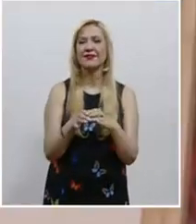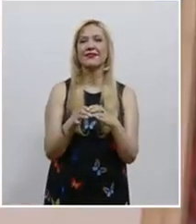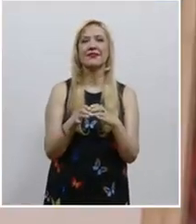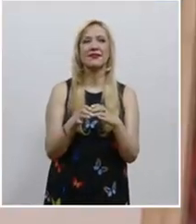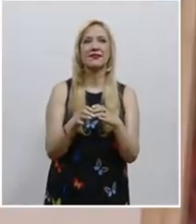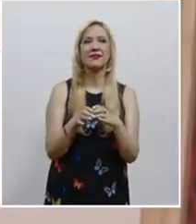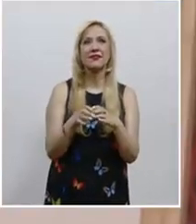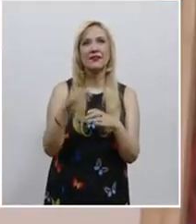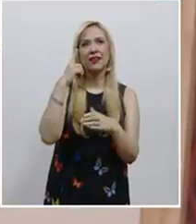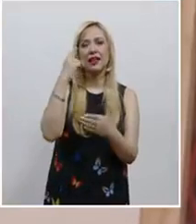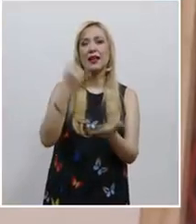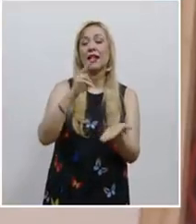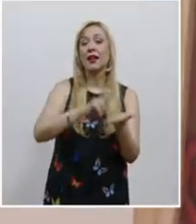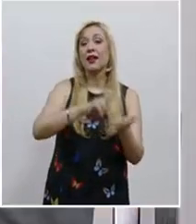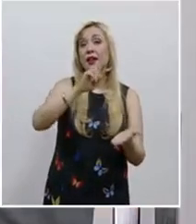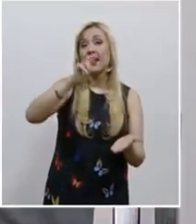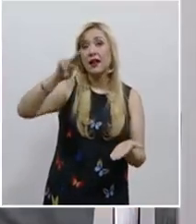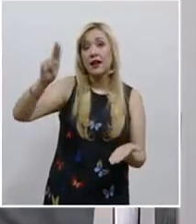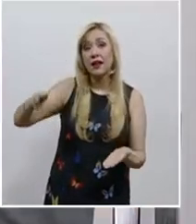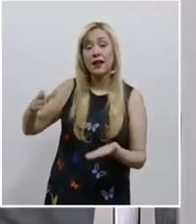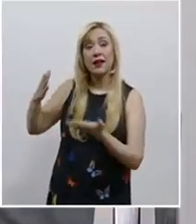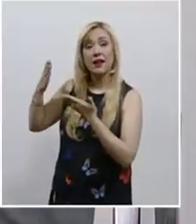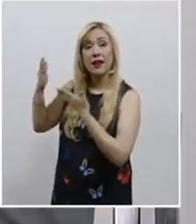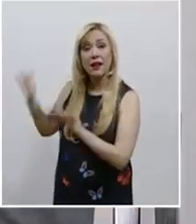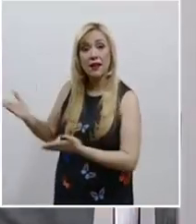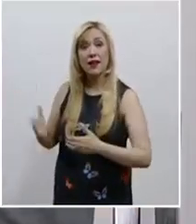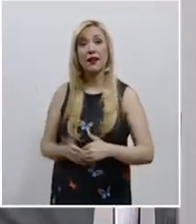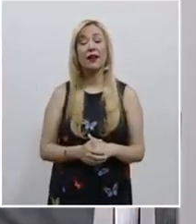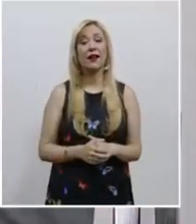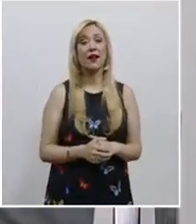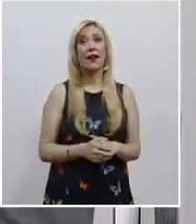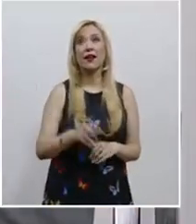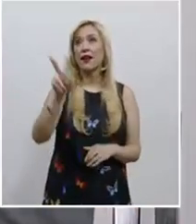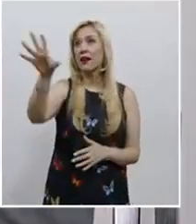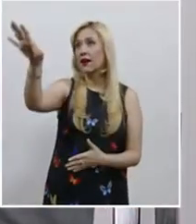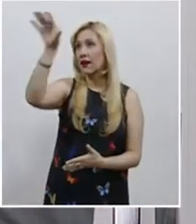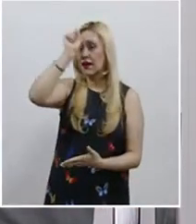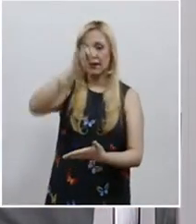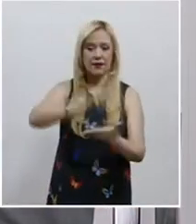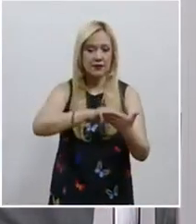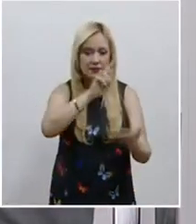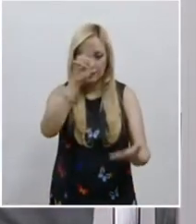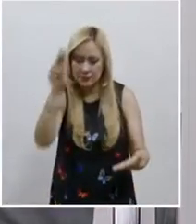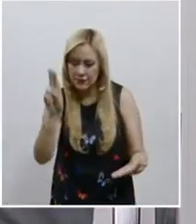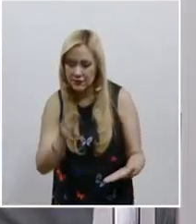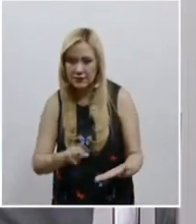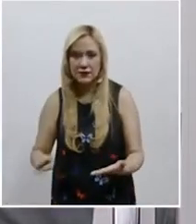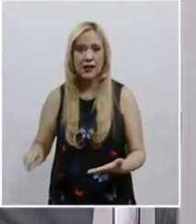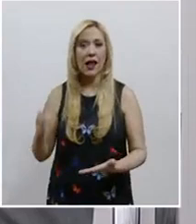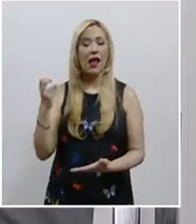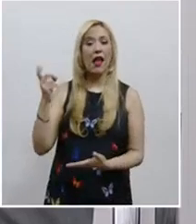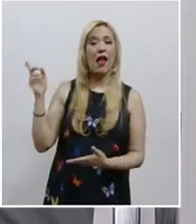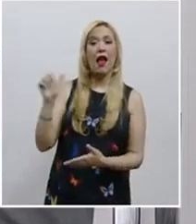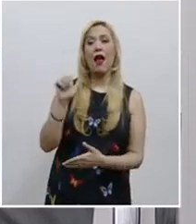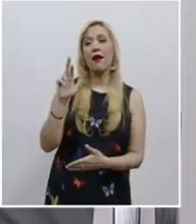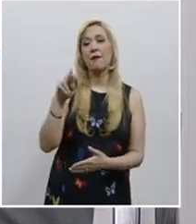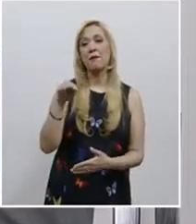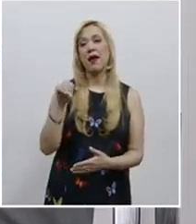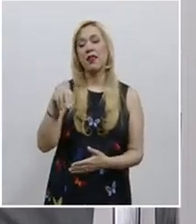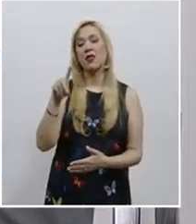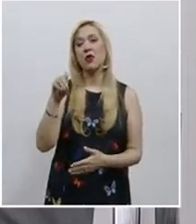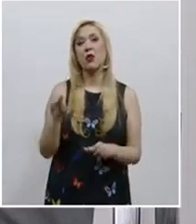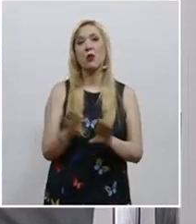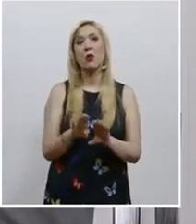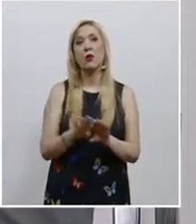a forjarse un porvenir, porque para nadie es un secreto que Armando Ramírez pues